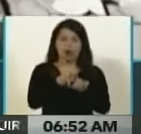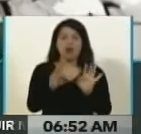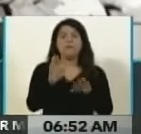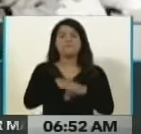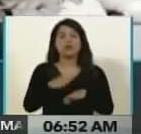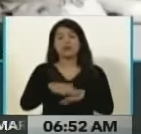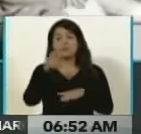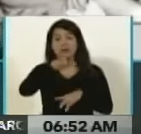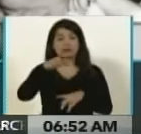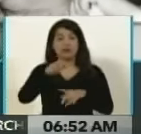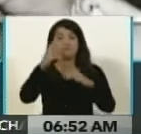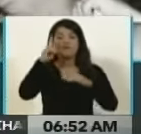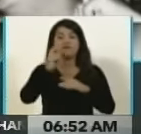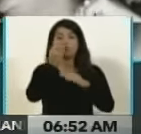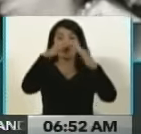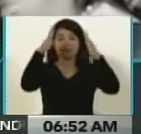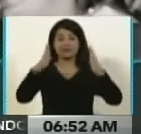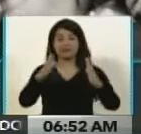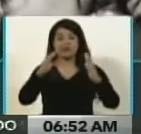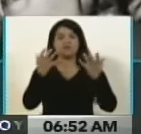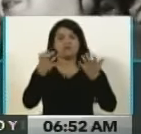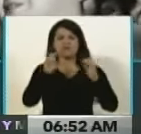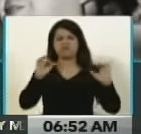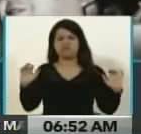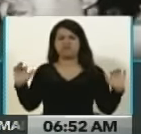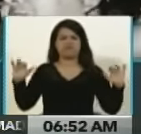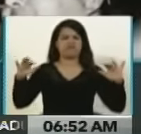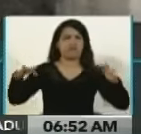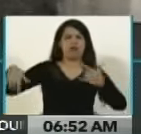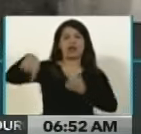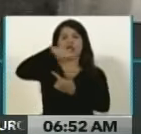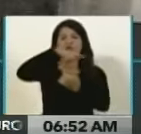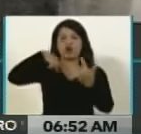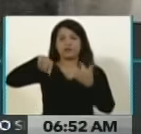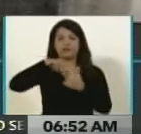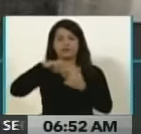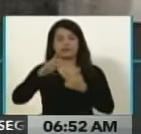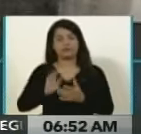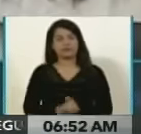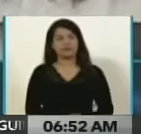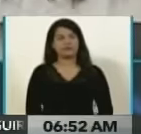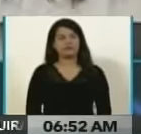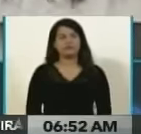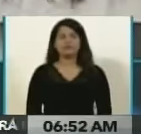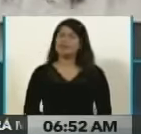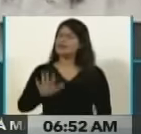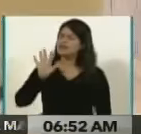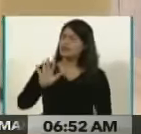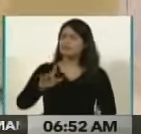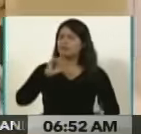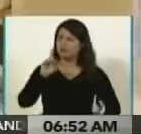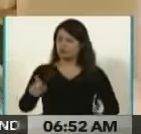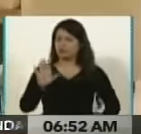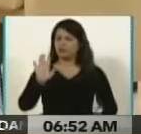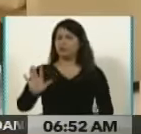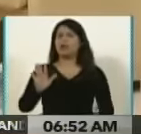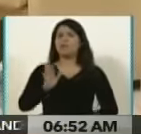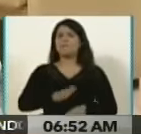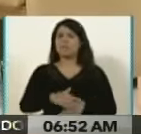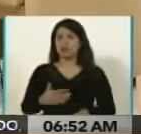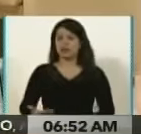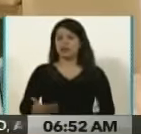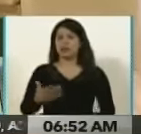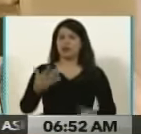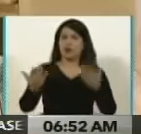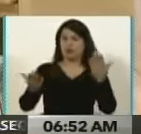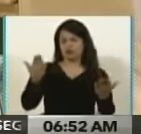tanques, de matar a la gente o rendirse. Pero Julio, ¿cuál es la diferencia entre esa gente? Porque al parecer,